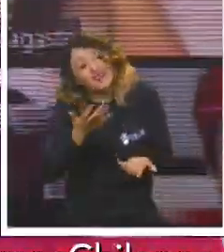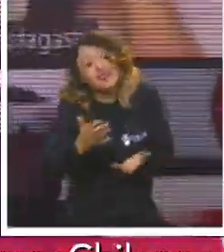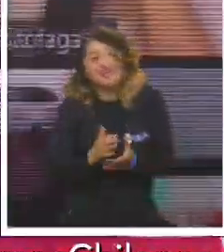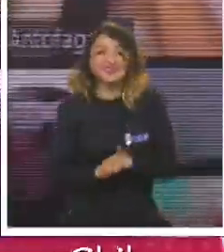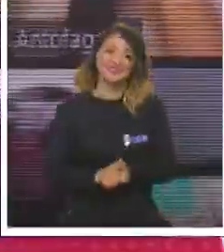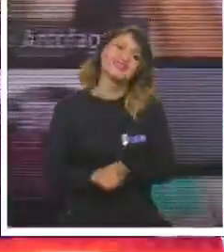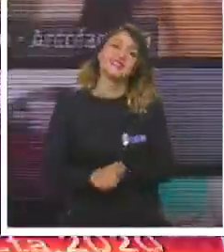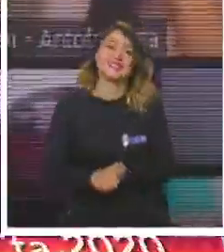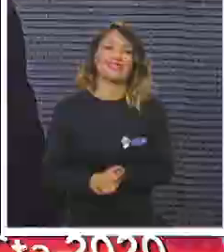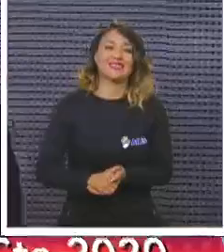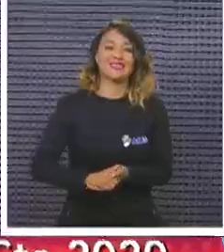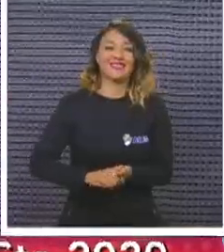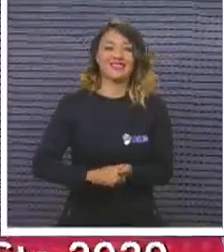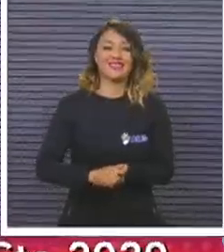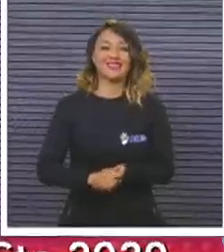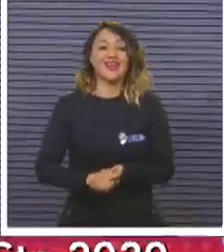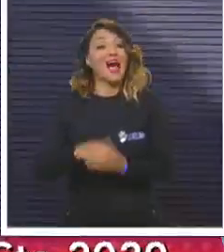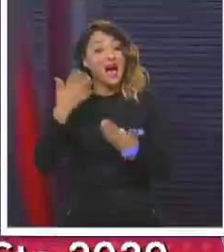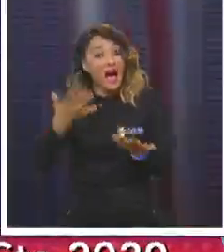porque la actuación es online.